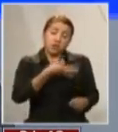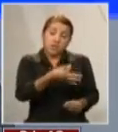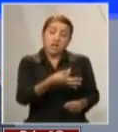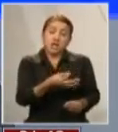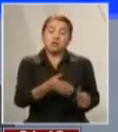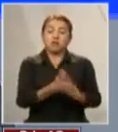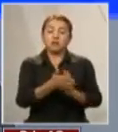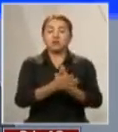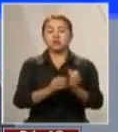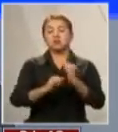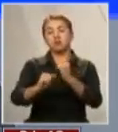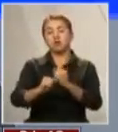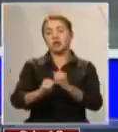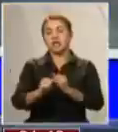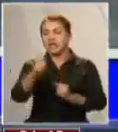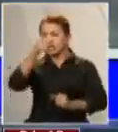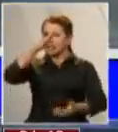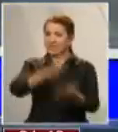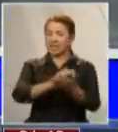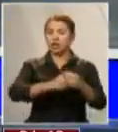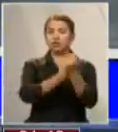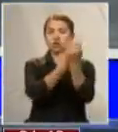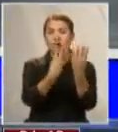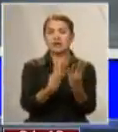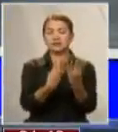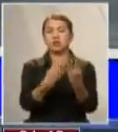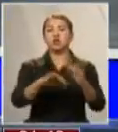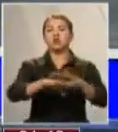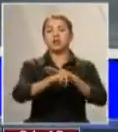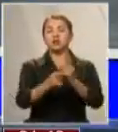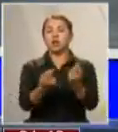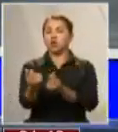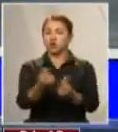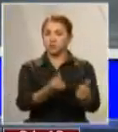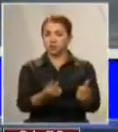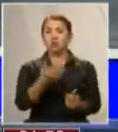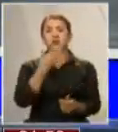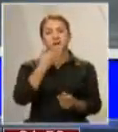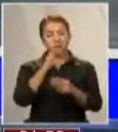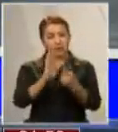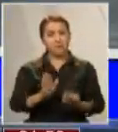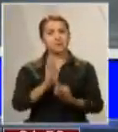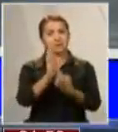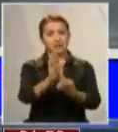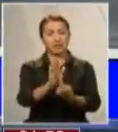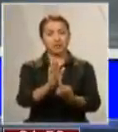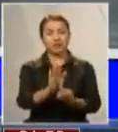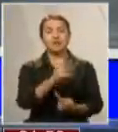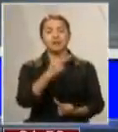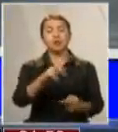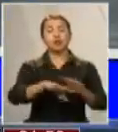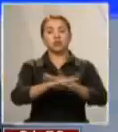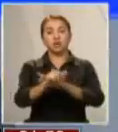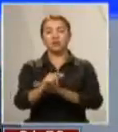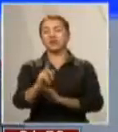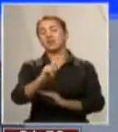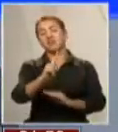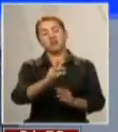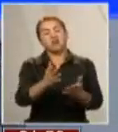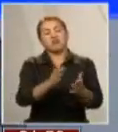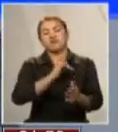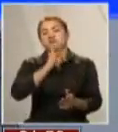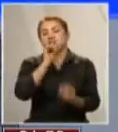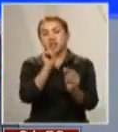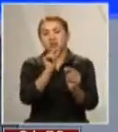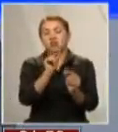si se opusiera, por ejemplo, a castigar con cárcel los delitos económicos, no sería también ser representante delincuentes? No, porque seamos un poquito más finos para la